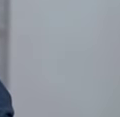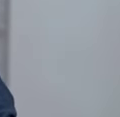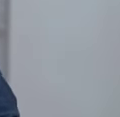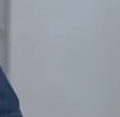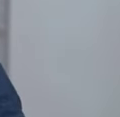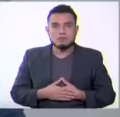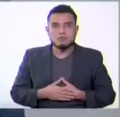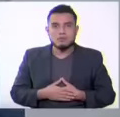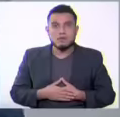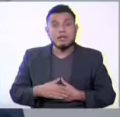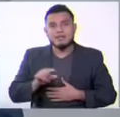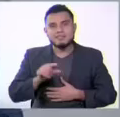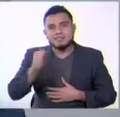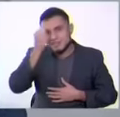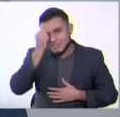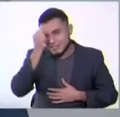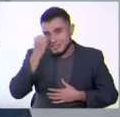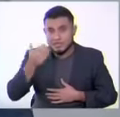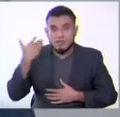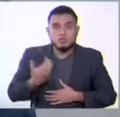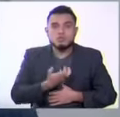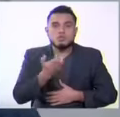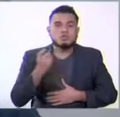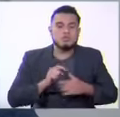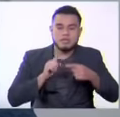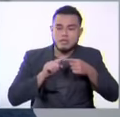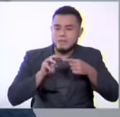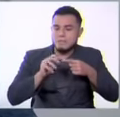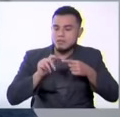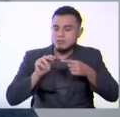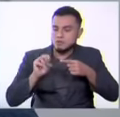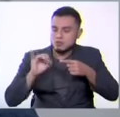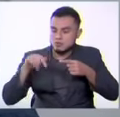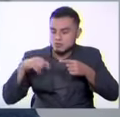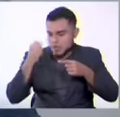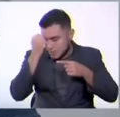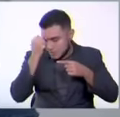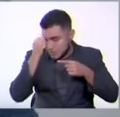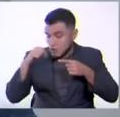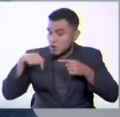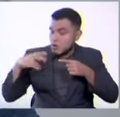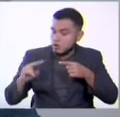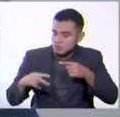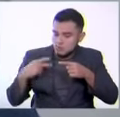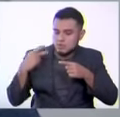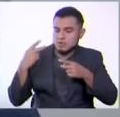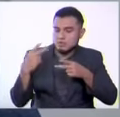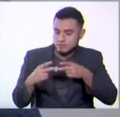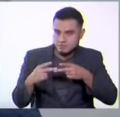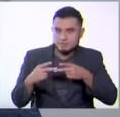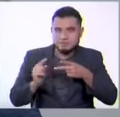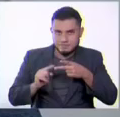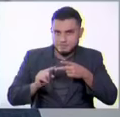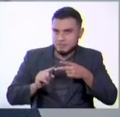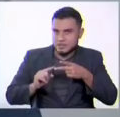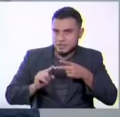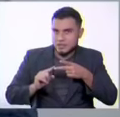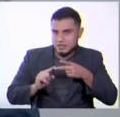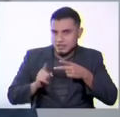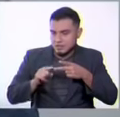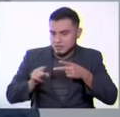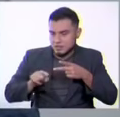pasada aprendíamos sobre la mitosis. Ahora vamos a hablar sobre la segunda división